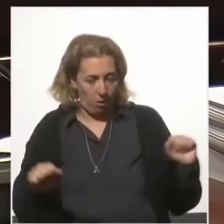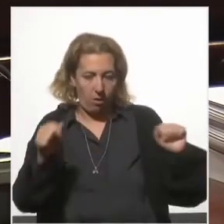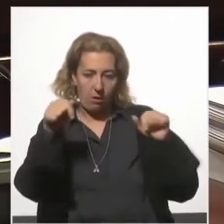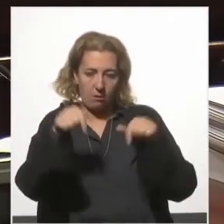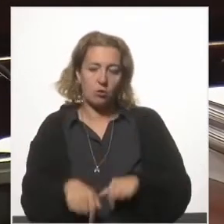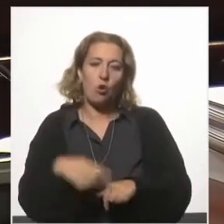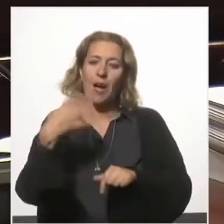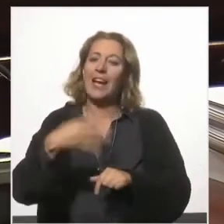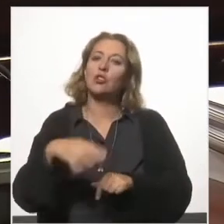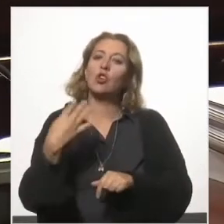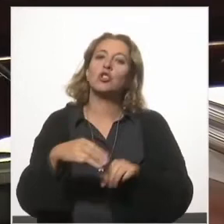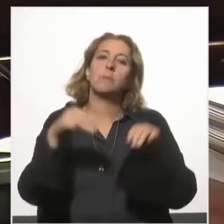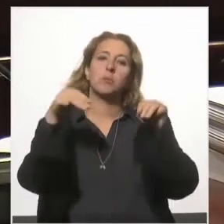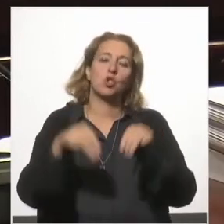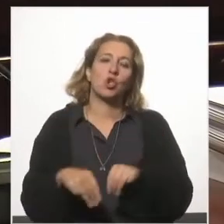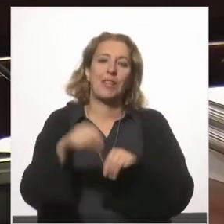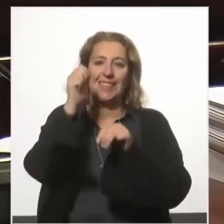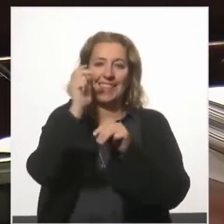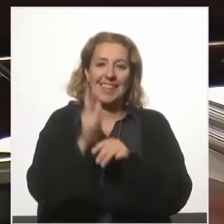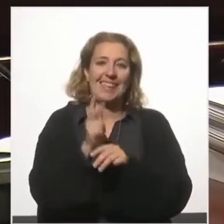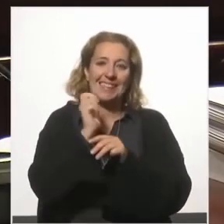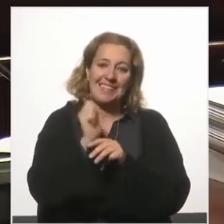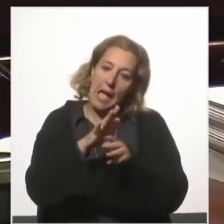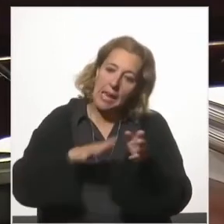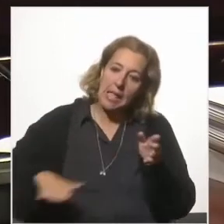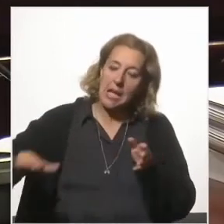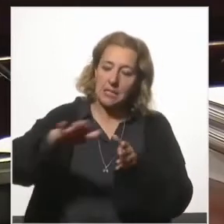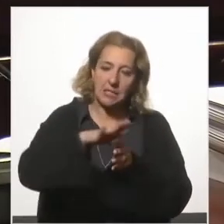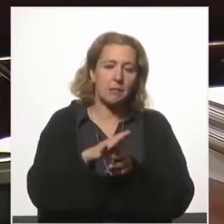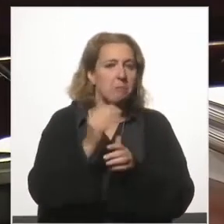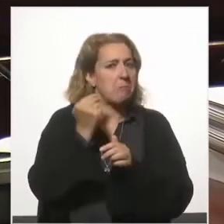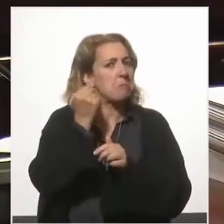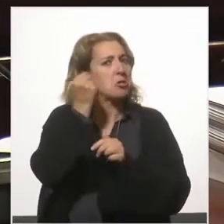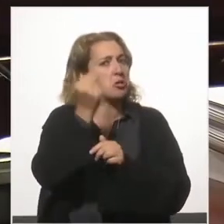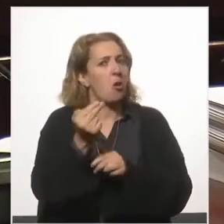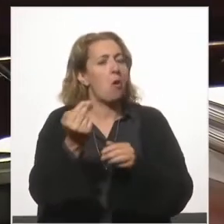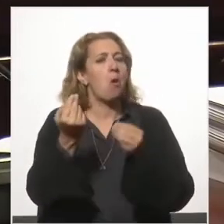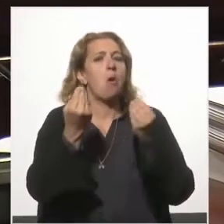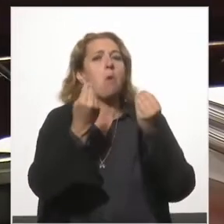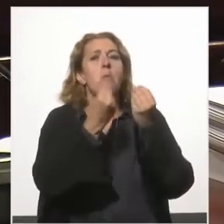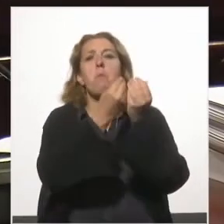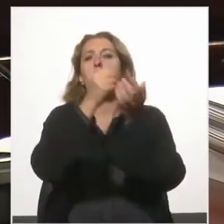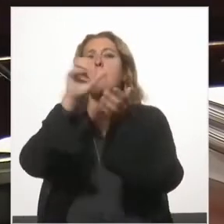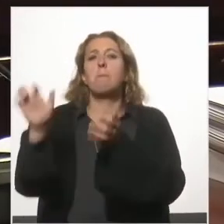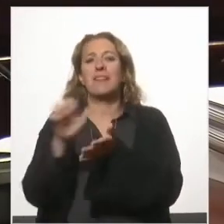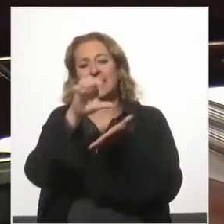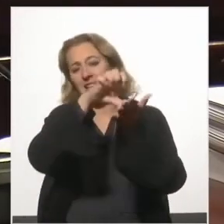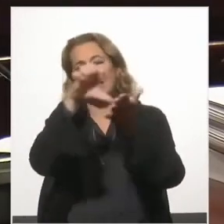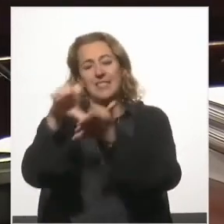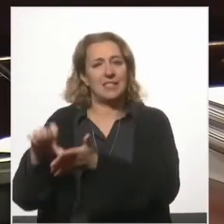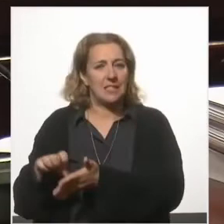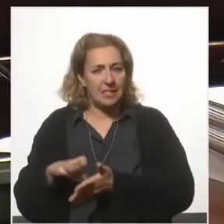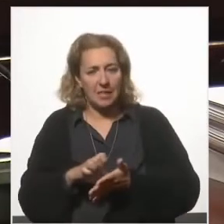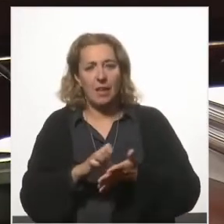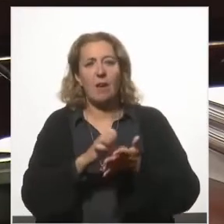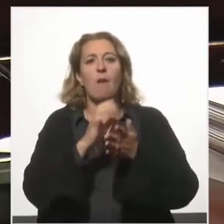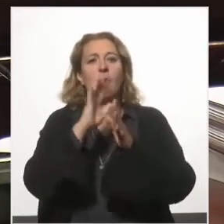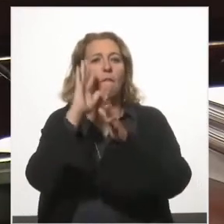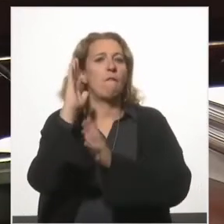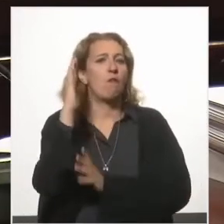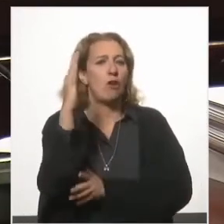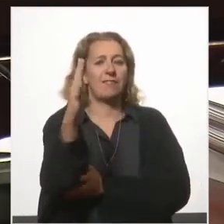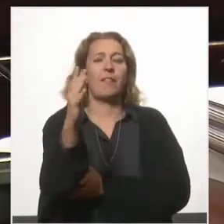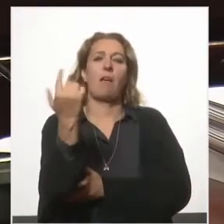15 años, se ha permitido que las multinacionales forestales y los fondos de inversión